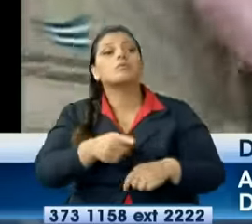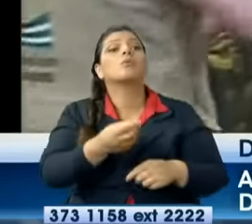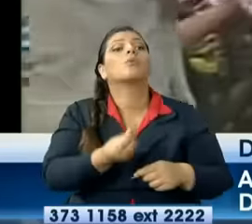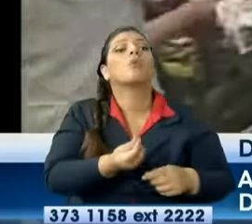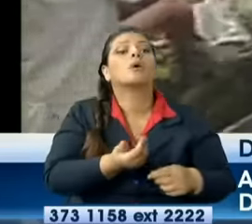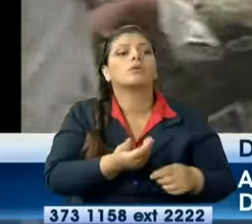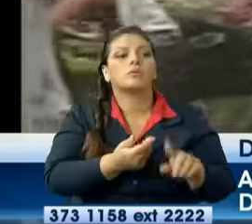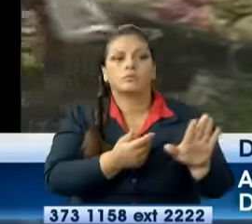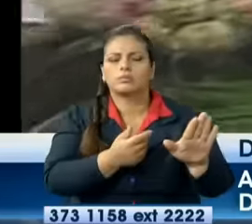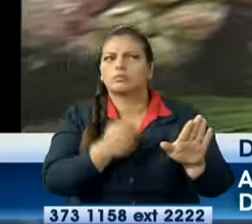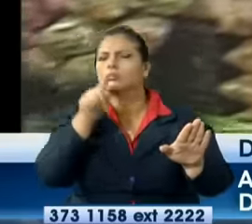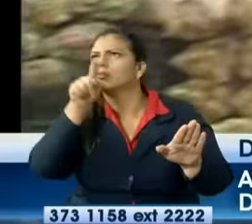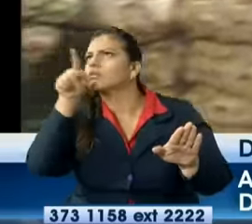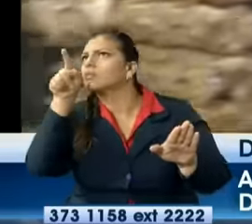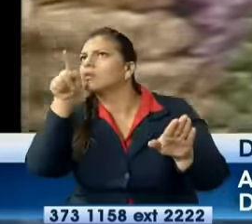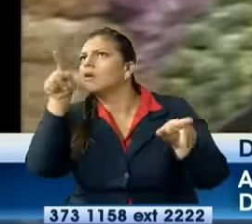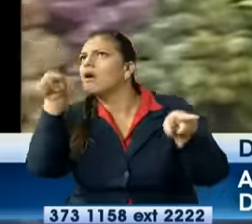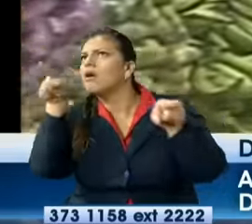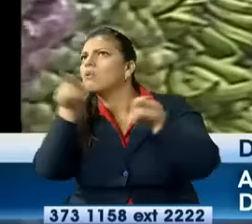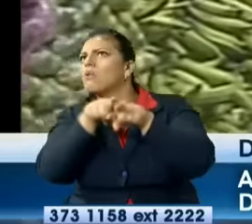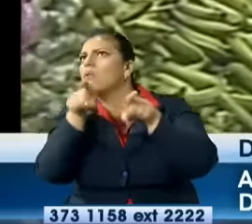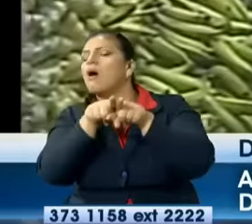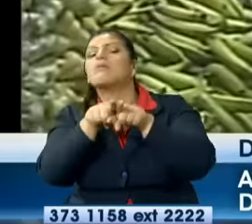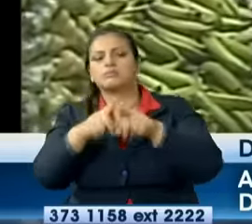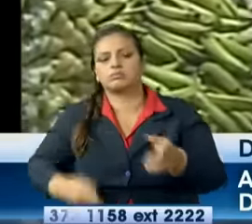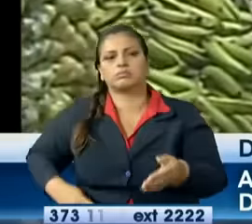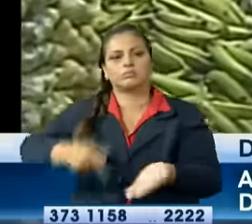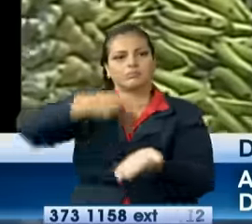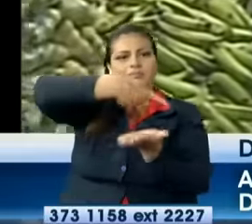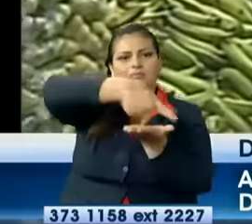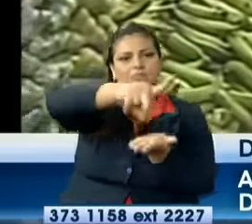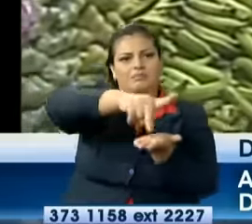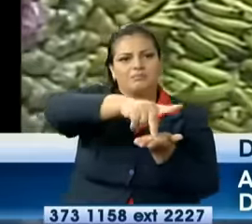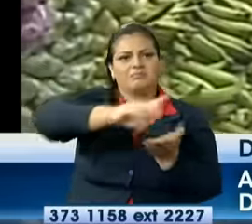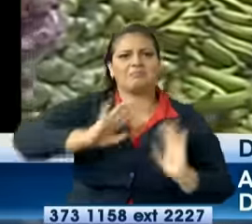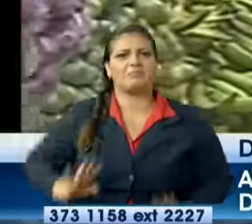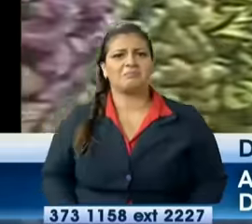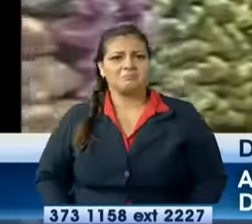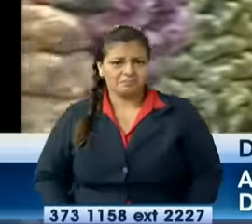centavos. No, no podría ser eso lo ideal. Y por ejemplo, miren que